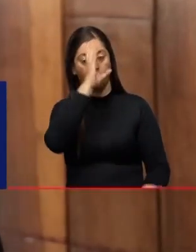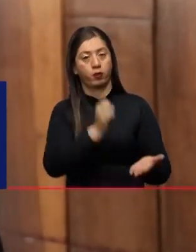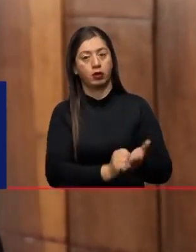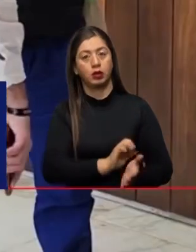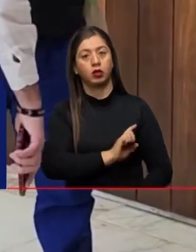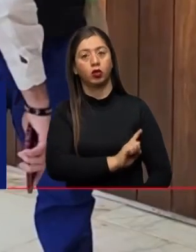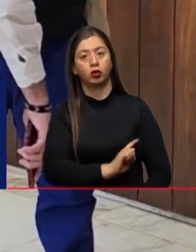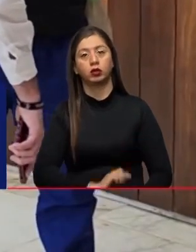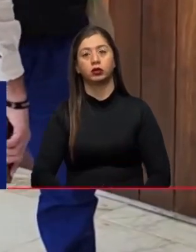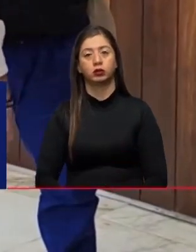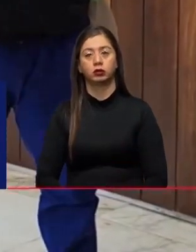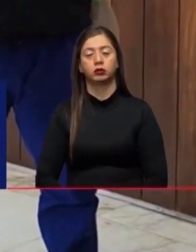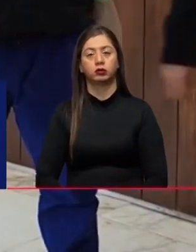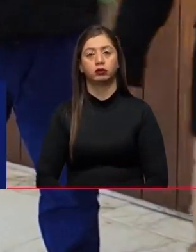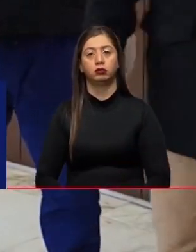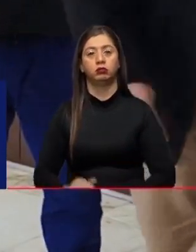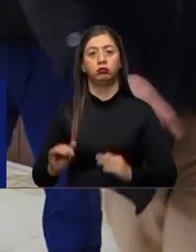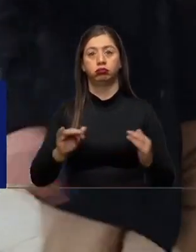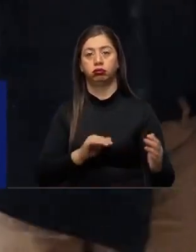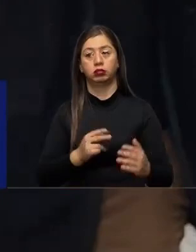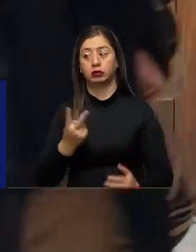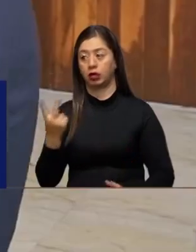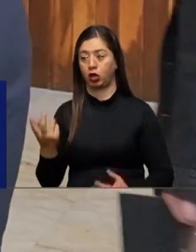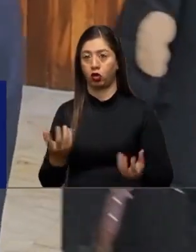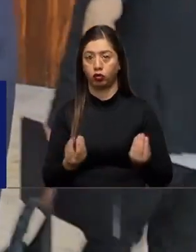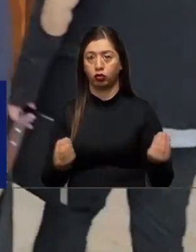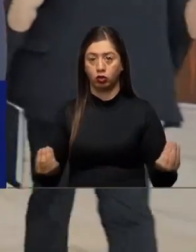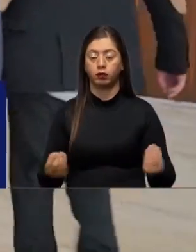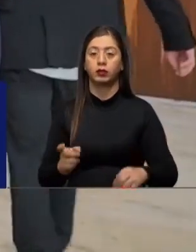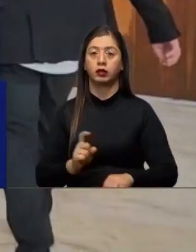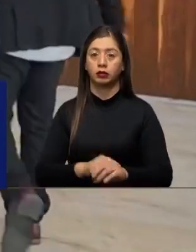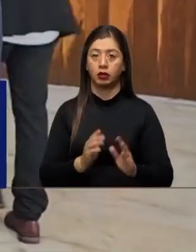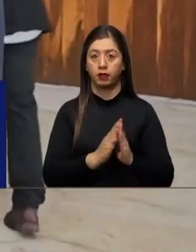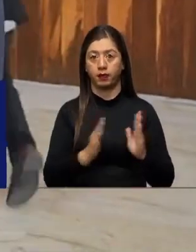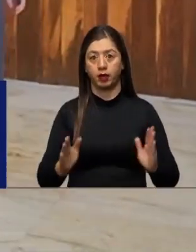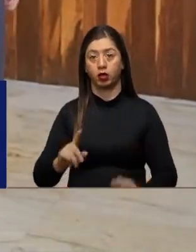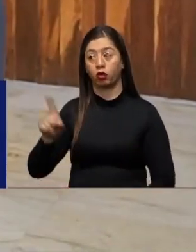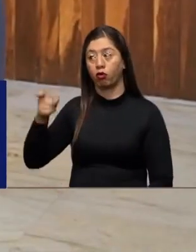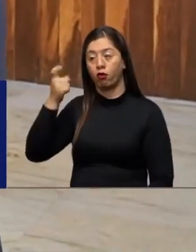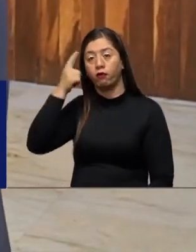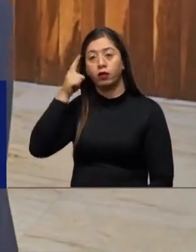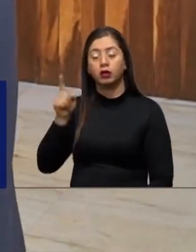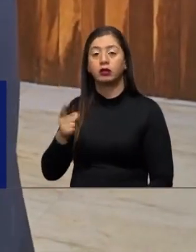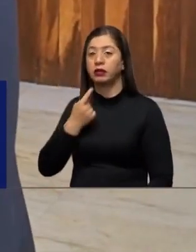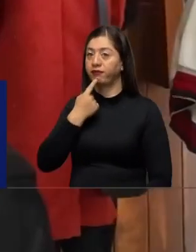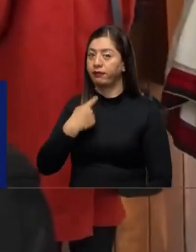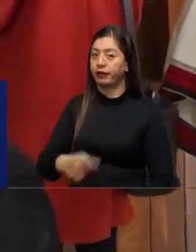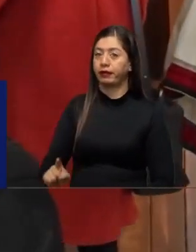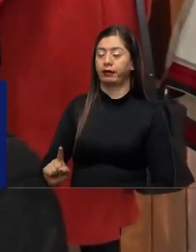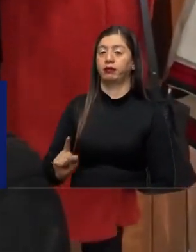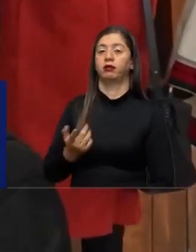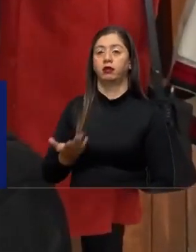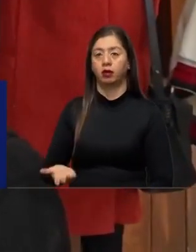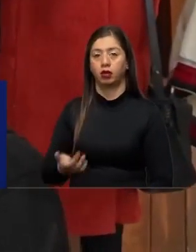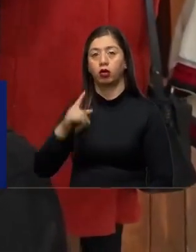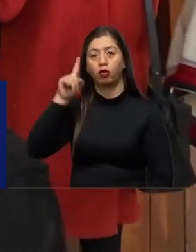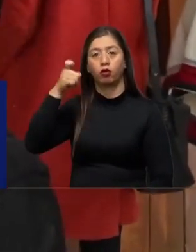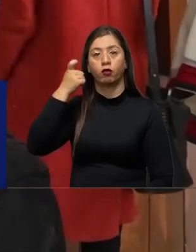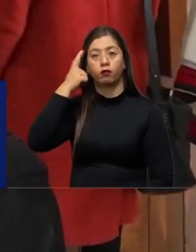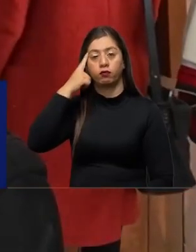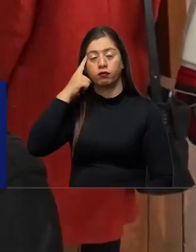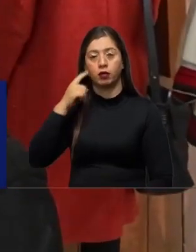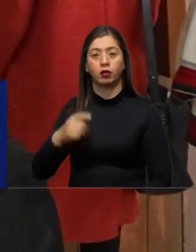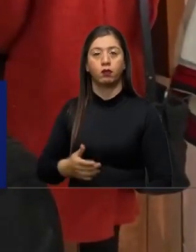cese bilateral, pero también temporal. El gobierno tiene otra perspectiva distinta. El gobierno quiere llegar hasta el